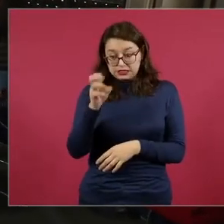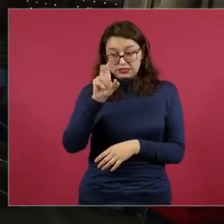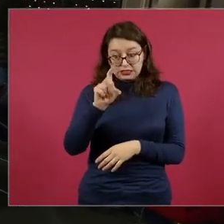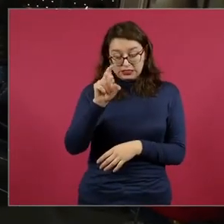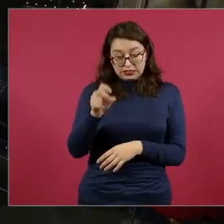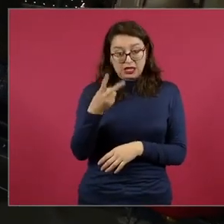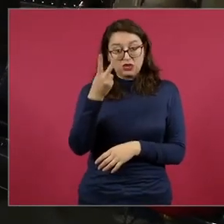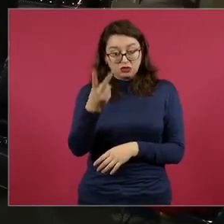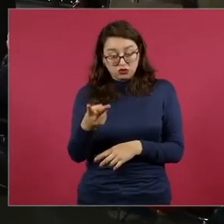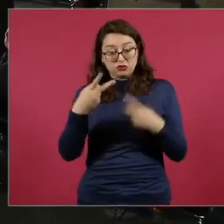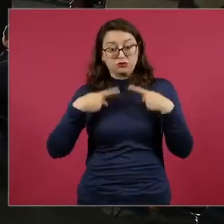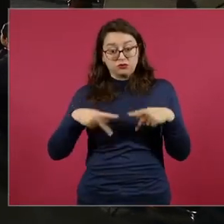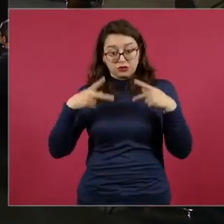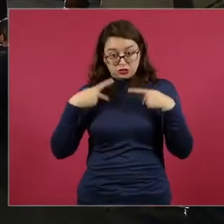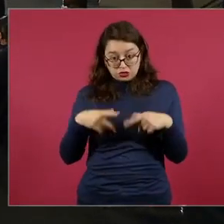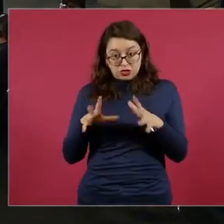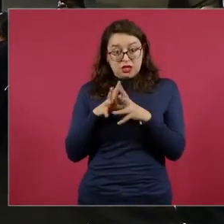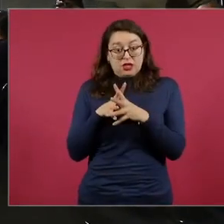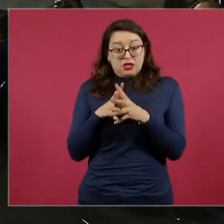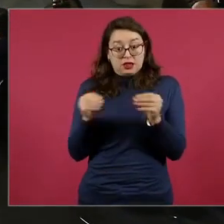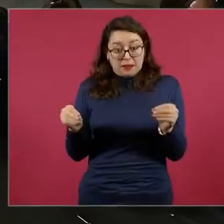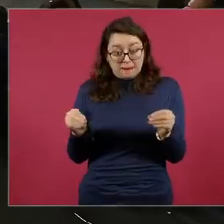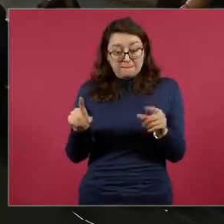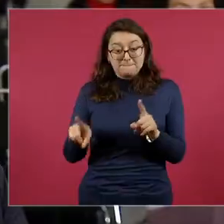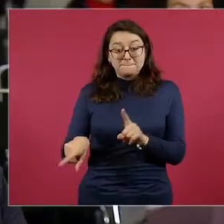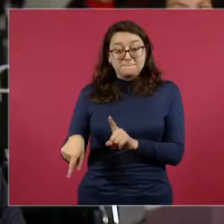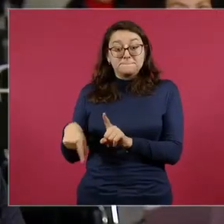92,332 personas, sí, más las